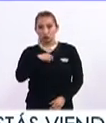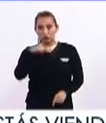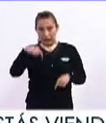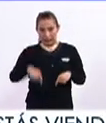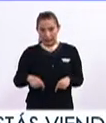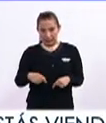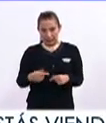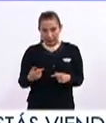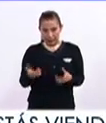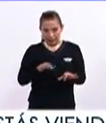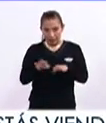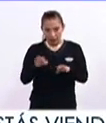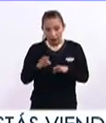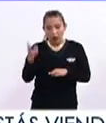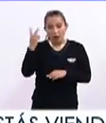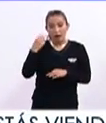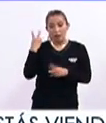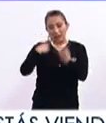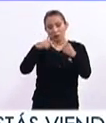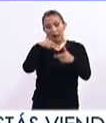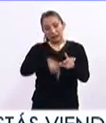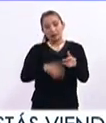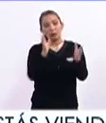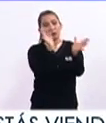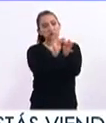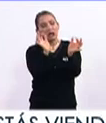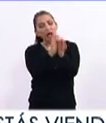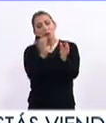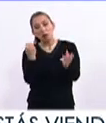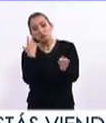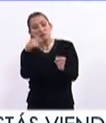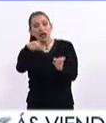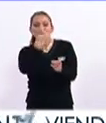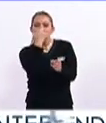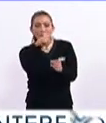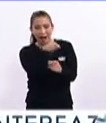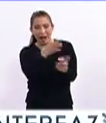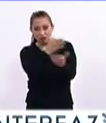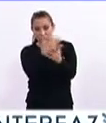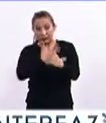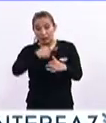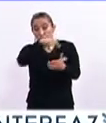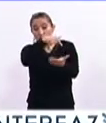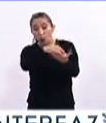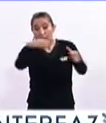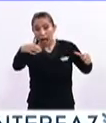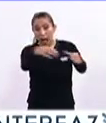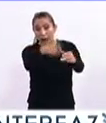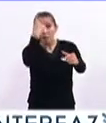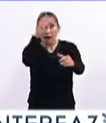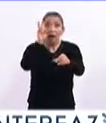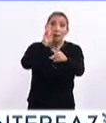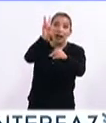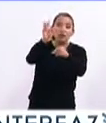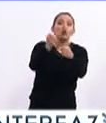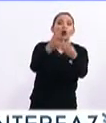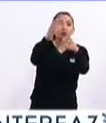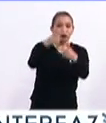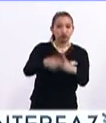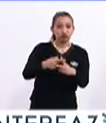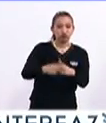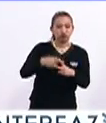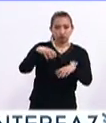hacemos aquí, venimos y damos charlas, por lo general a las escuelas donde nosotros tenemos estaciones de medición de lluvia